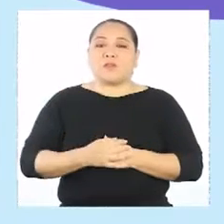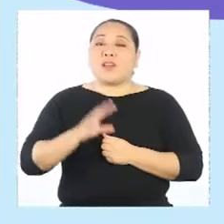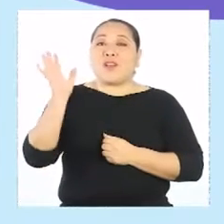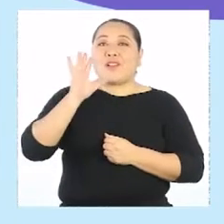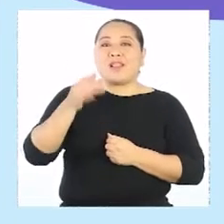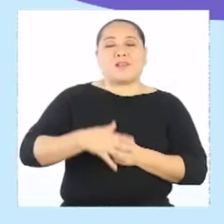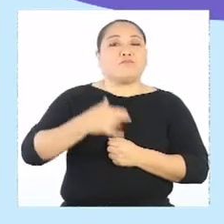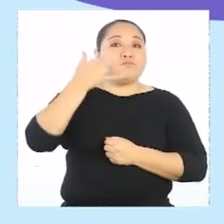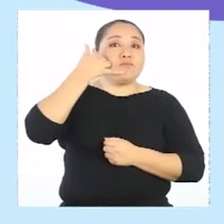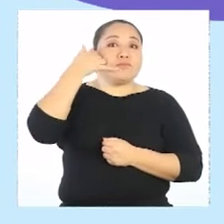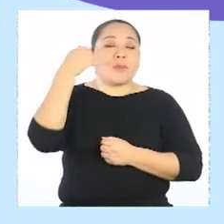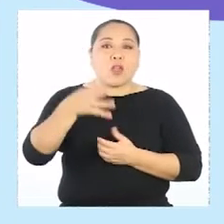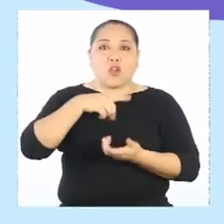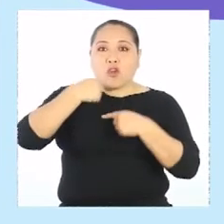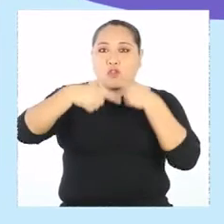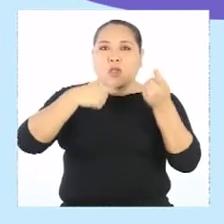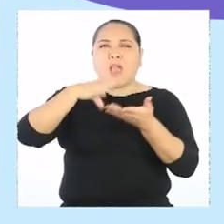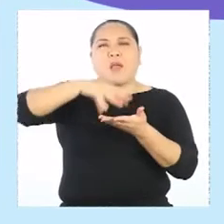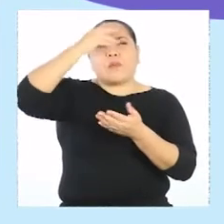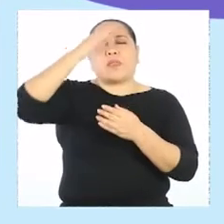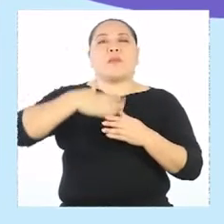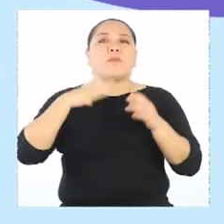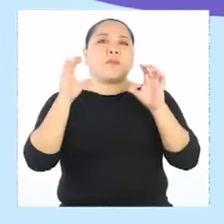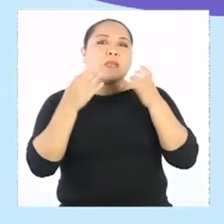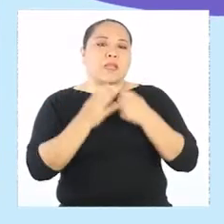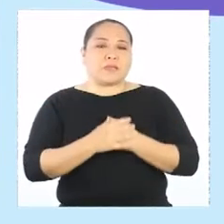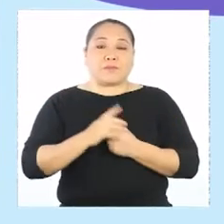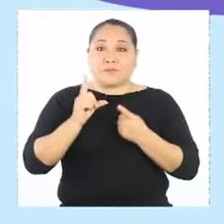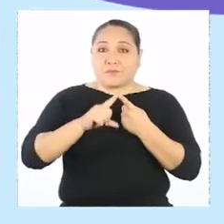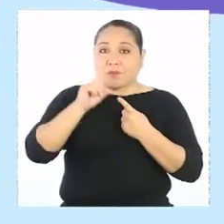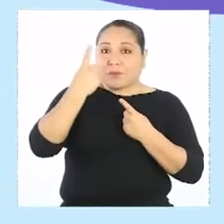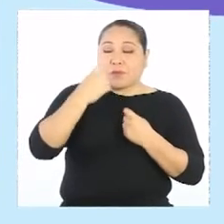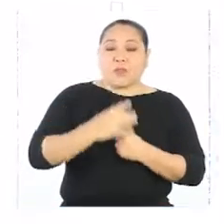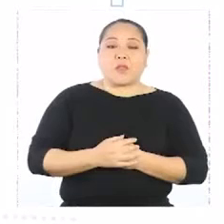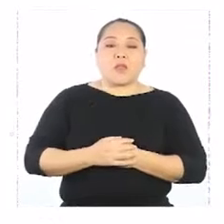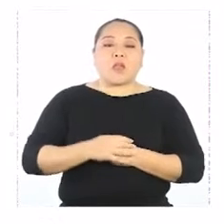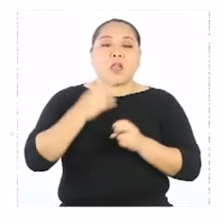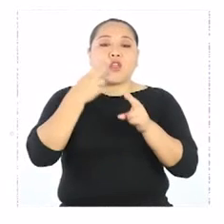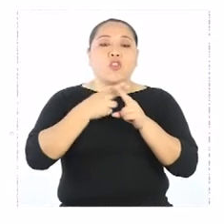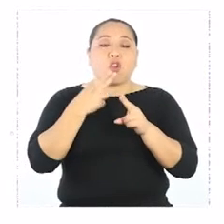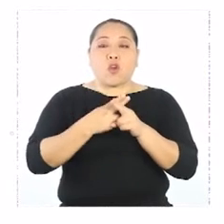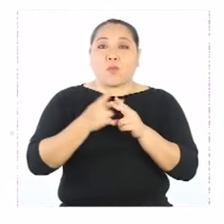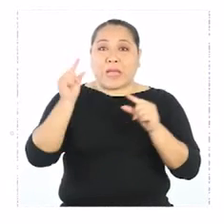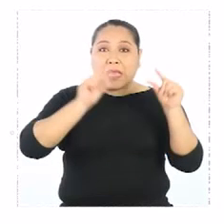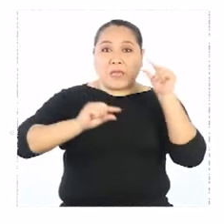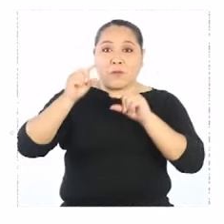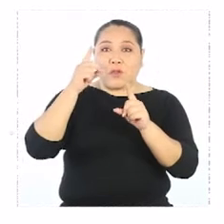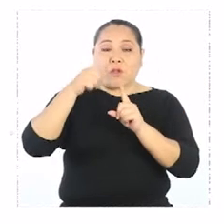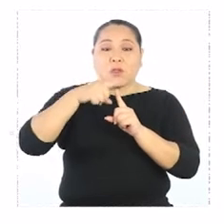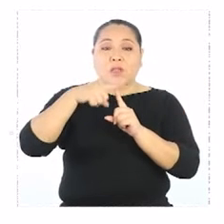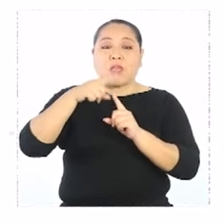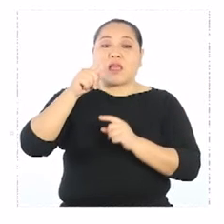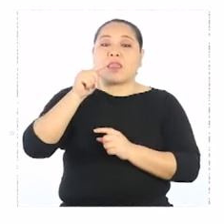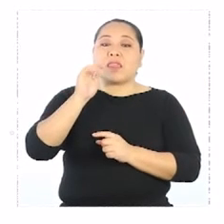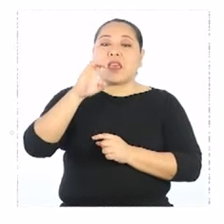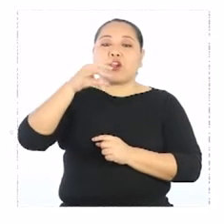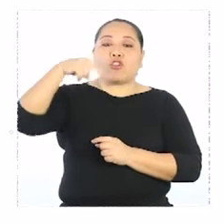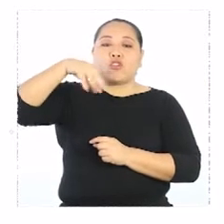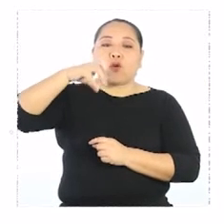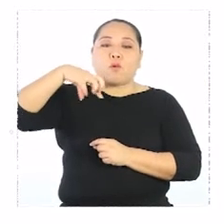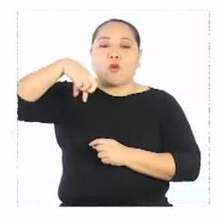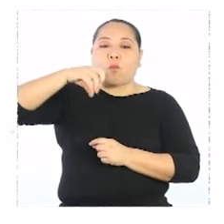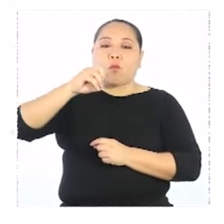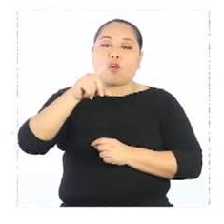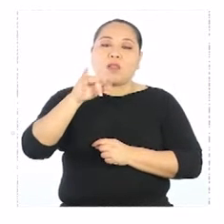Hola, llamo para contarles lo que aprendí en mi clase. En primer lugar, que el nombre químico del tecnopor